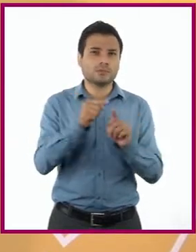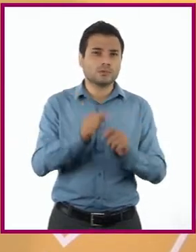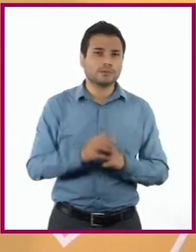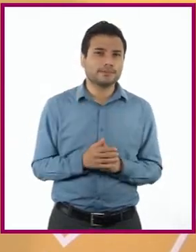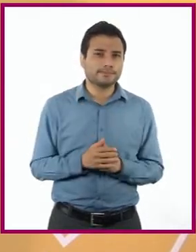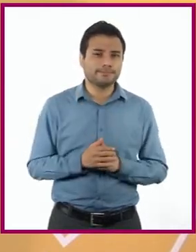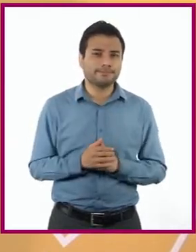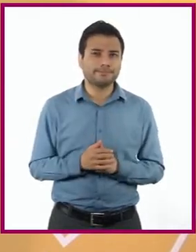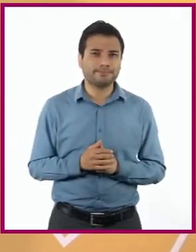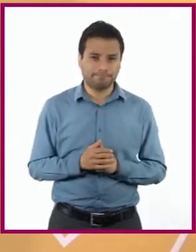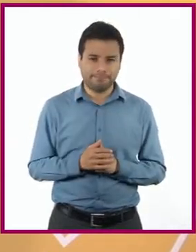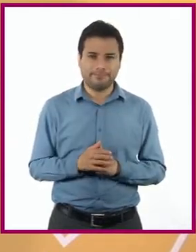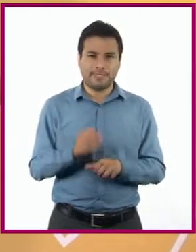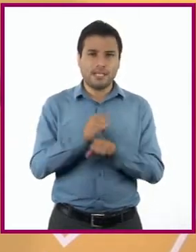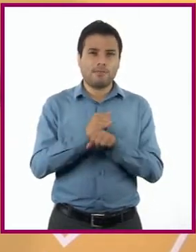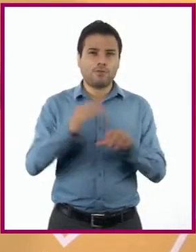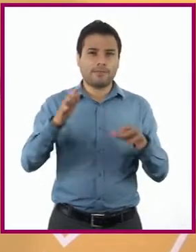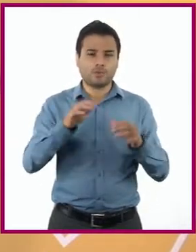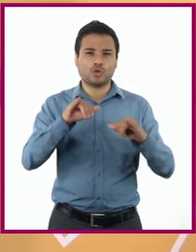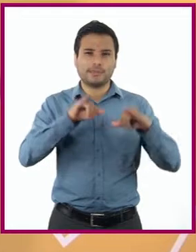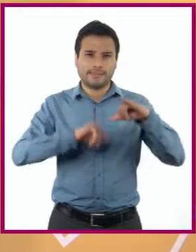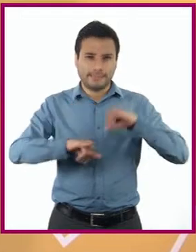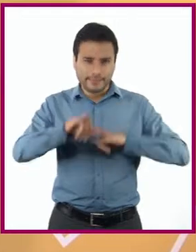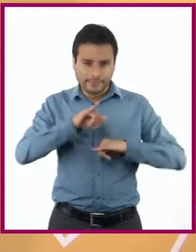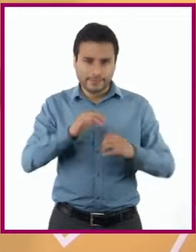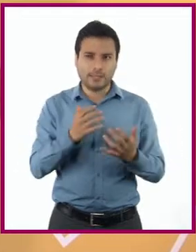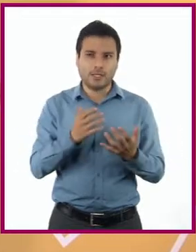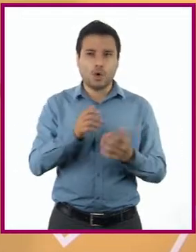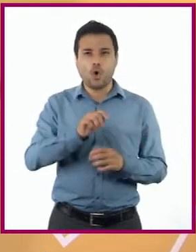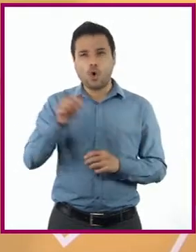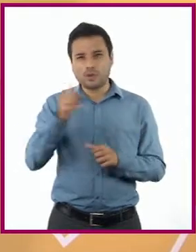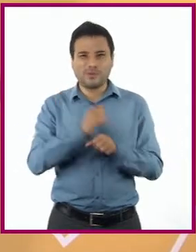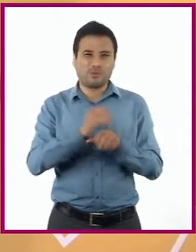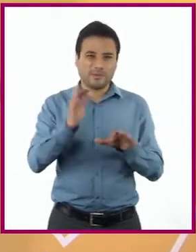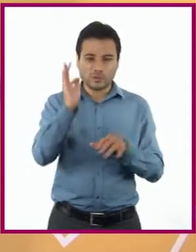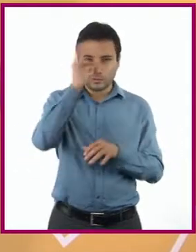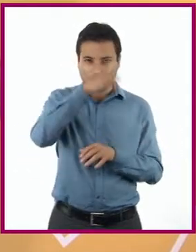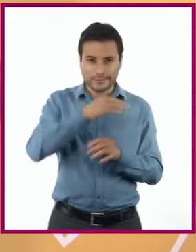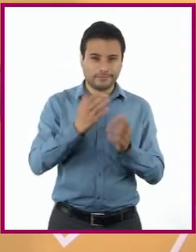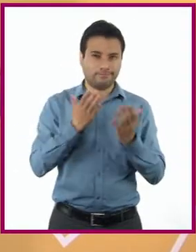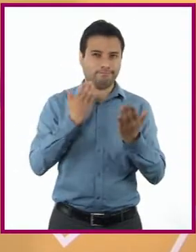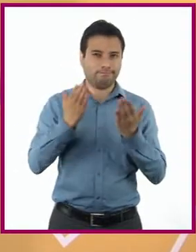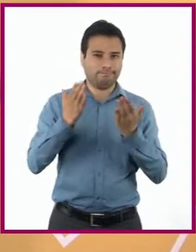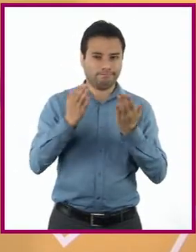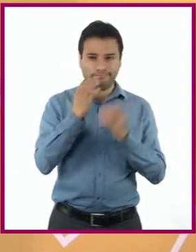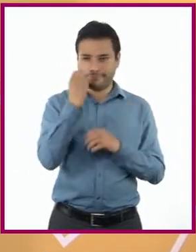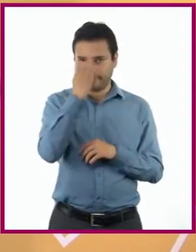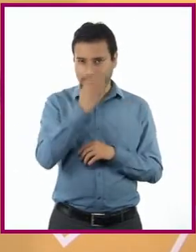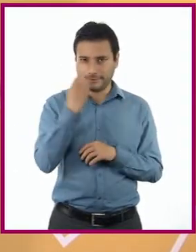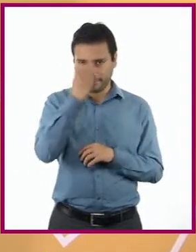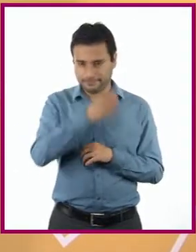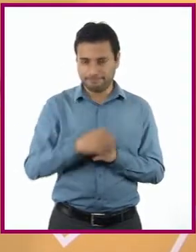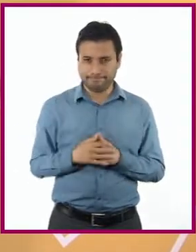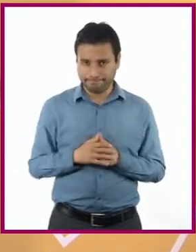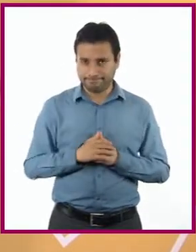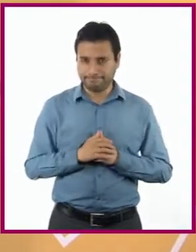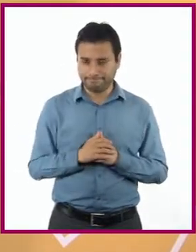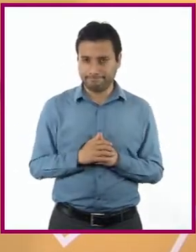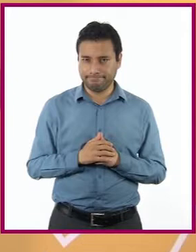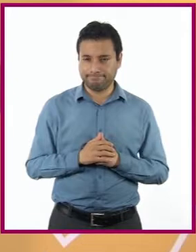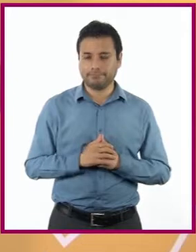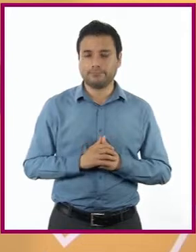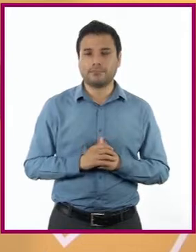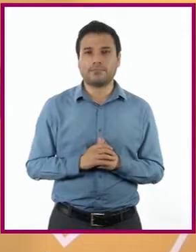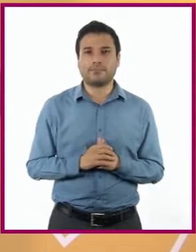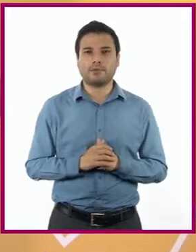discernir información científica de otros tipos por medio de la reflexión de los saberes adquiridos acerca de las características de